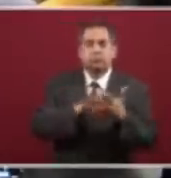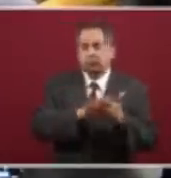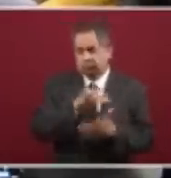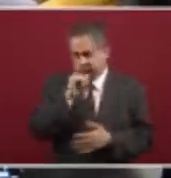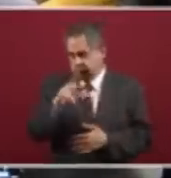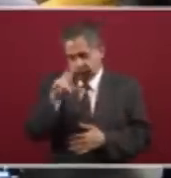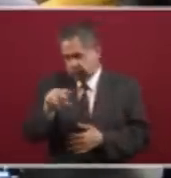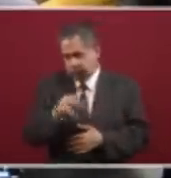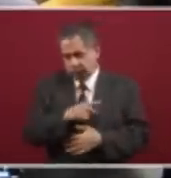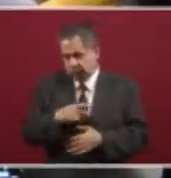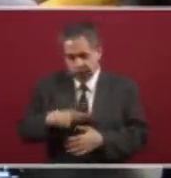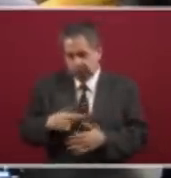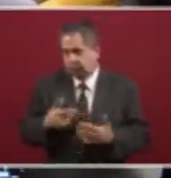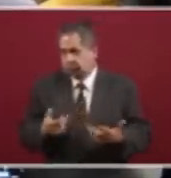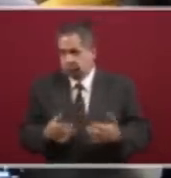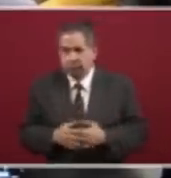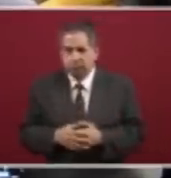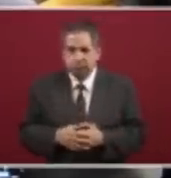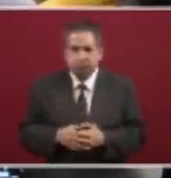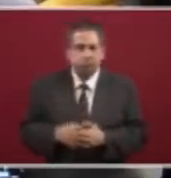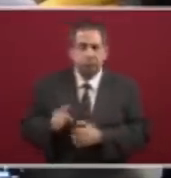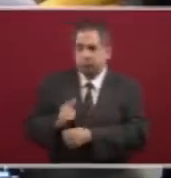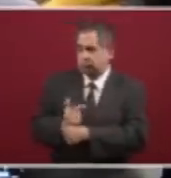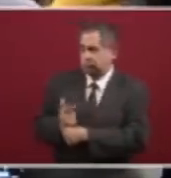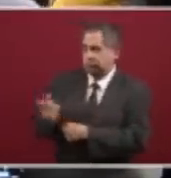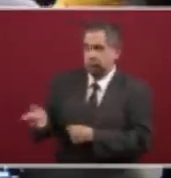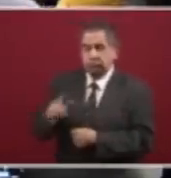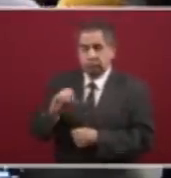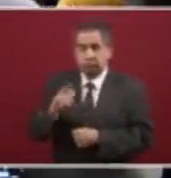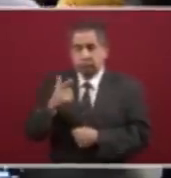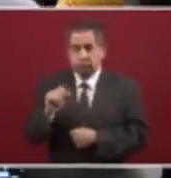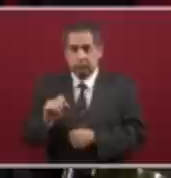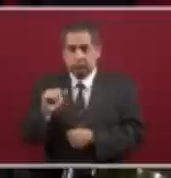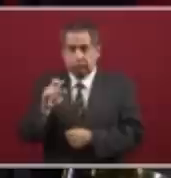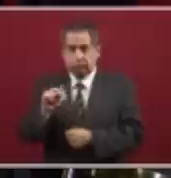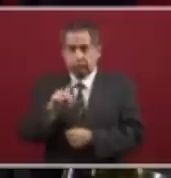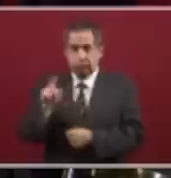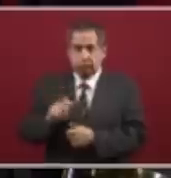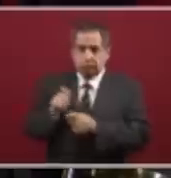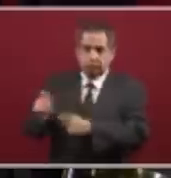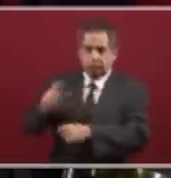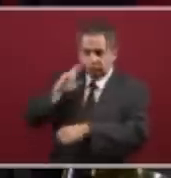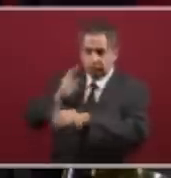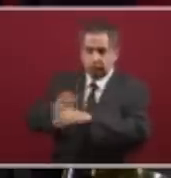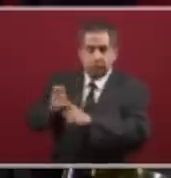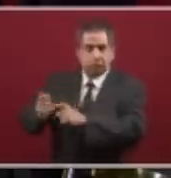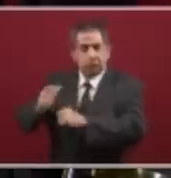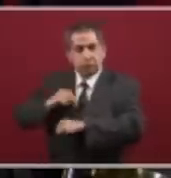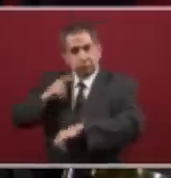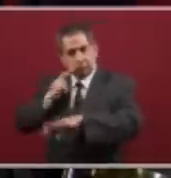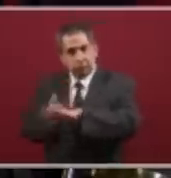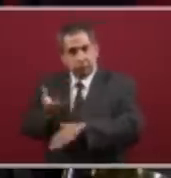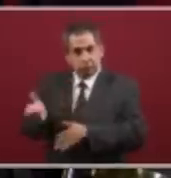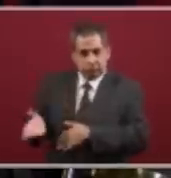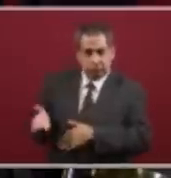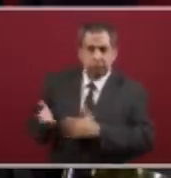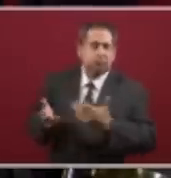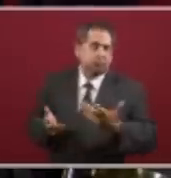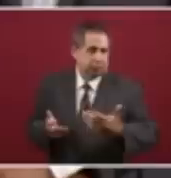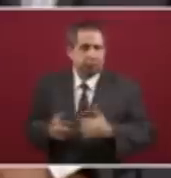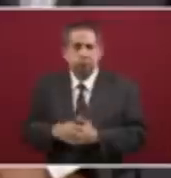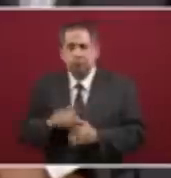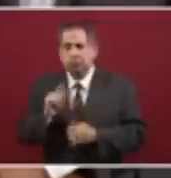ya la licenciada olga sánchez cordero tiene esa encomienda y muy